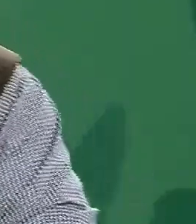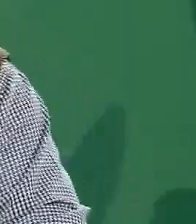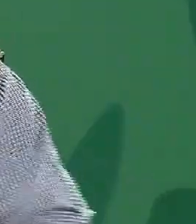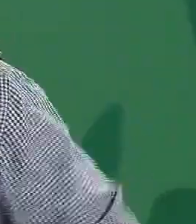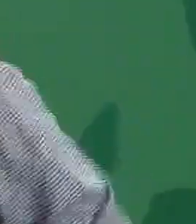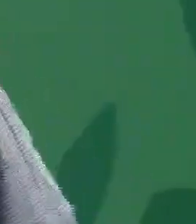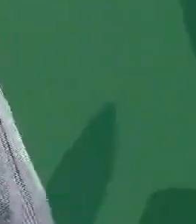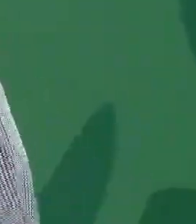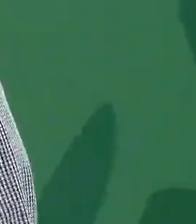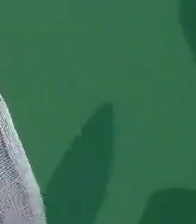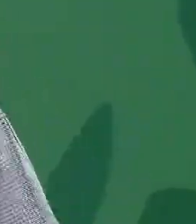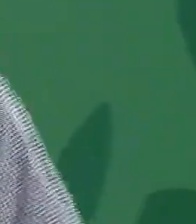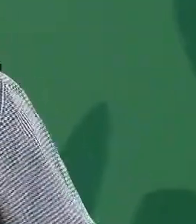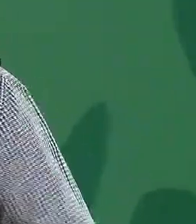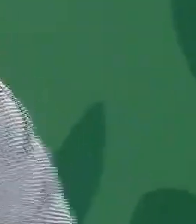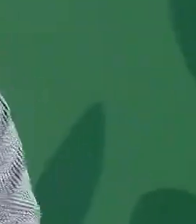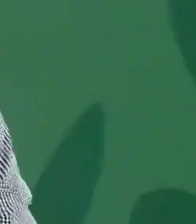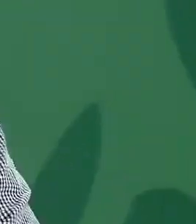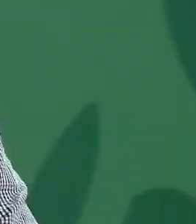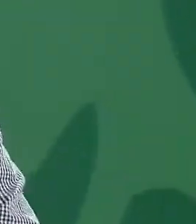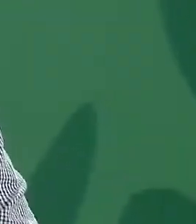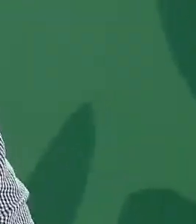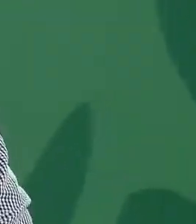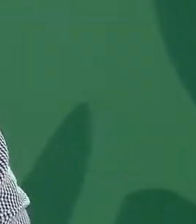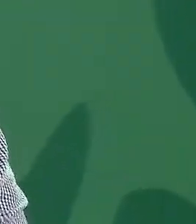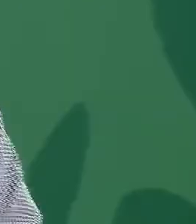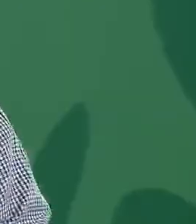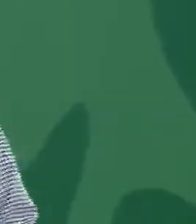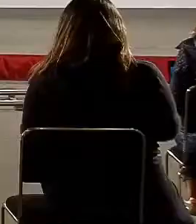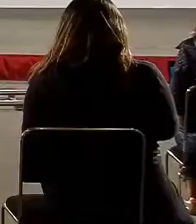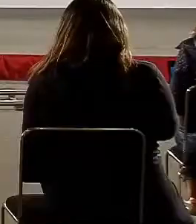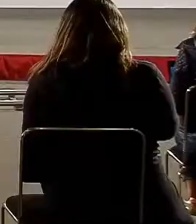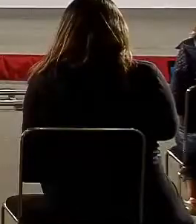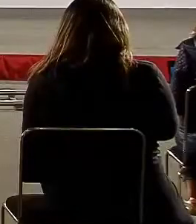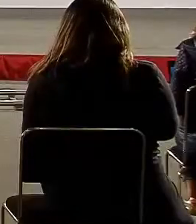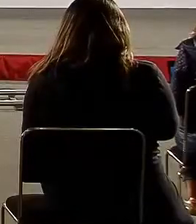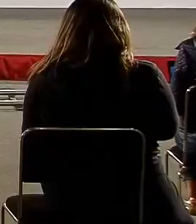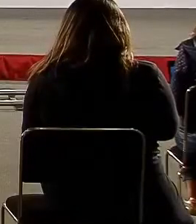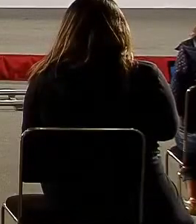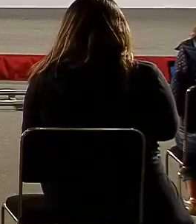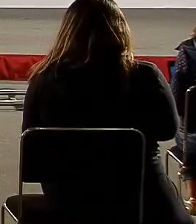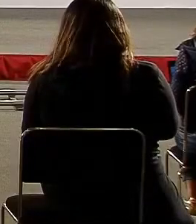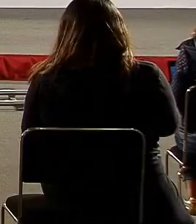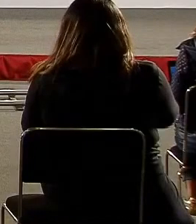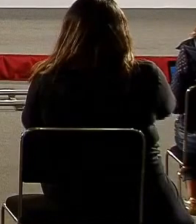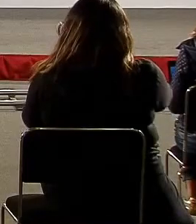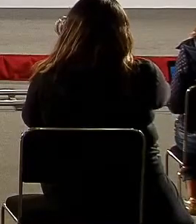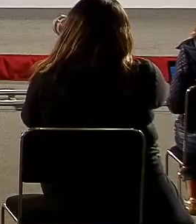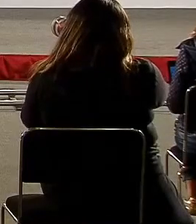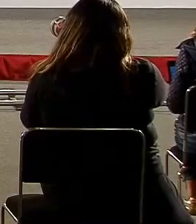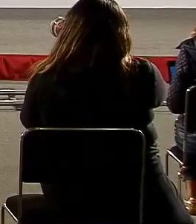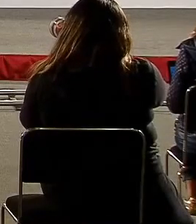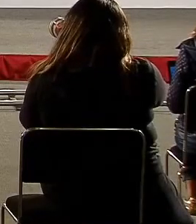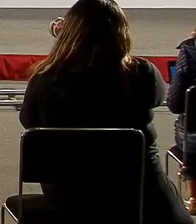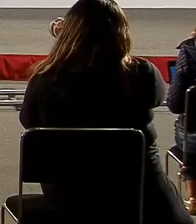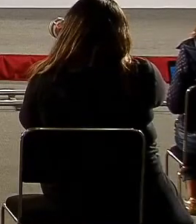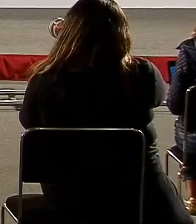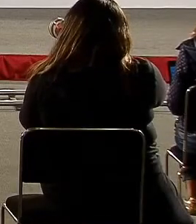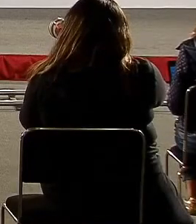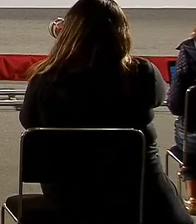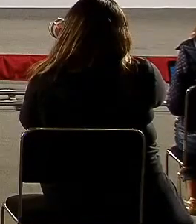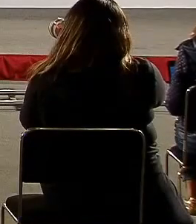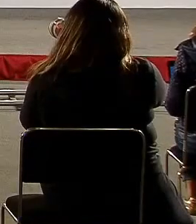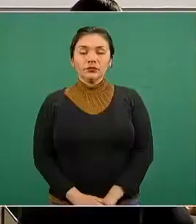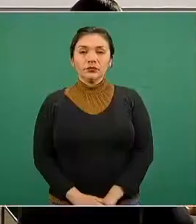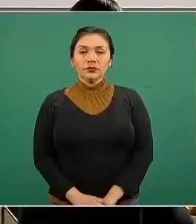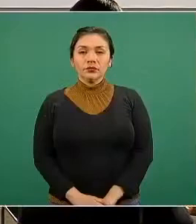Muy buenas noches con todas y todos los presentes, así con todas las personas que nos sintonizan en esta conferencia de todos los días